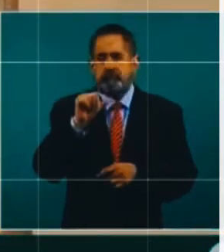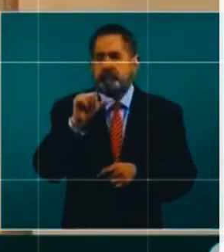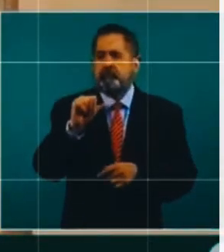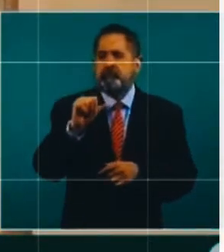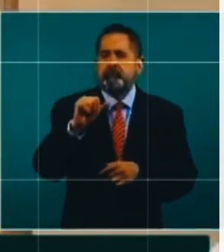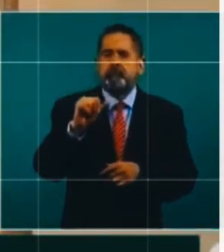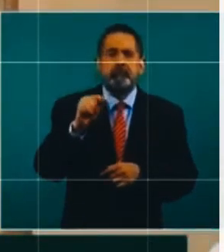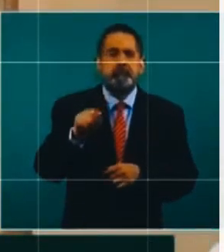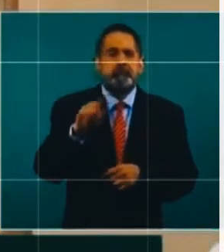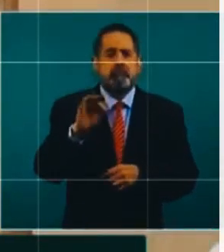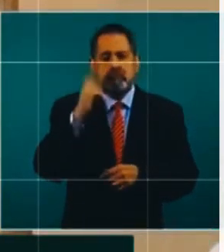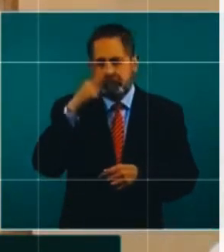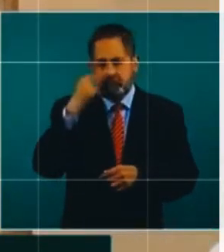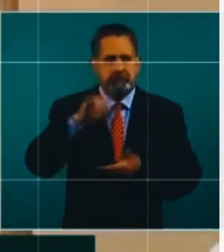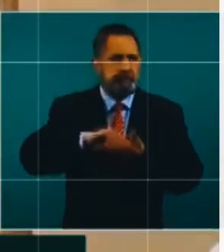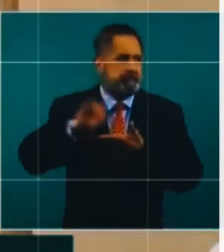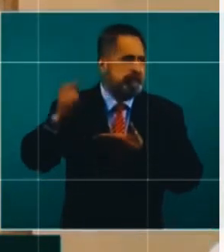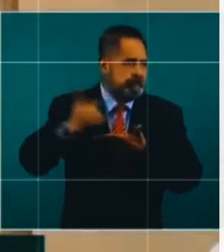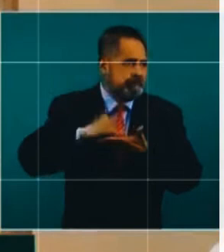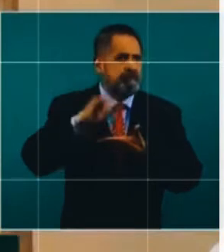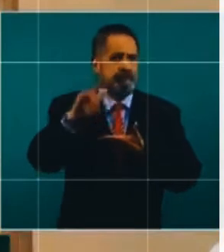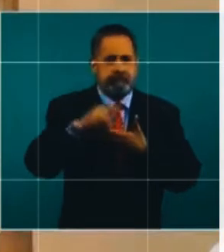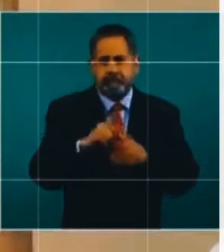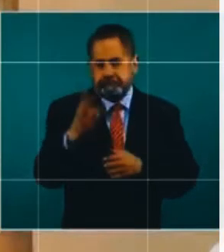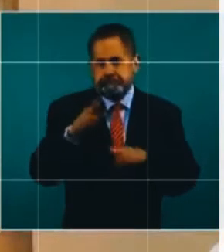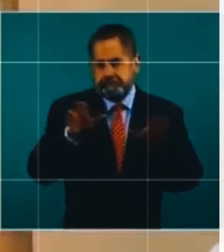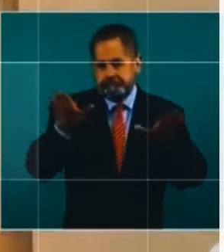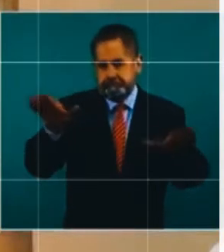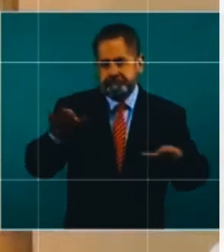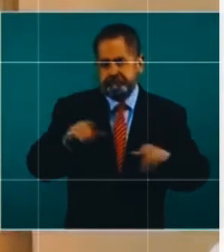16.40 horas de vuelo con las tres aeronaves.